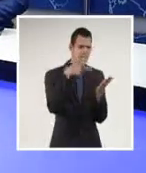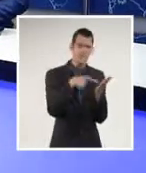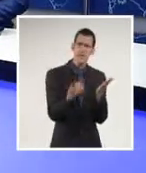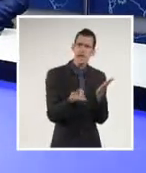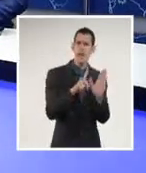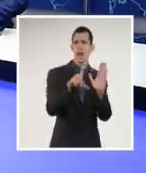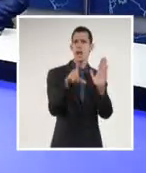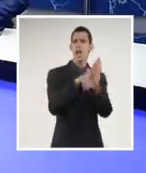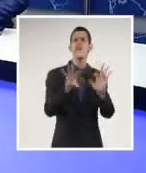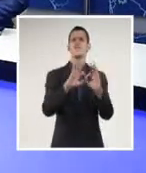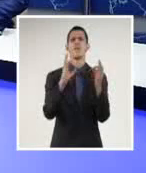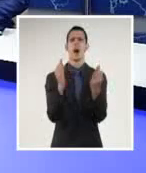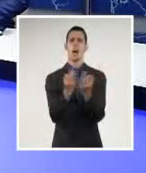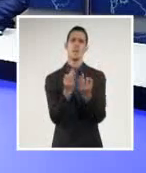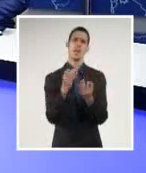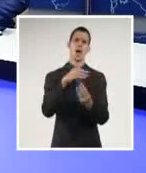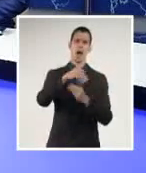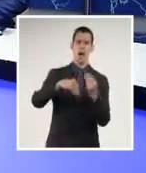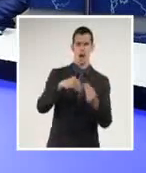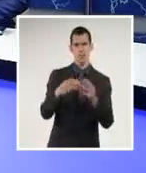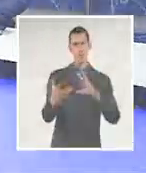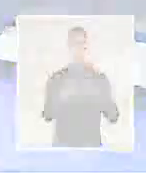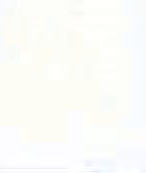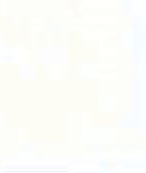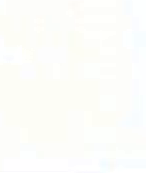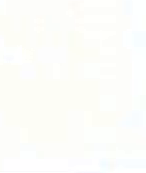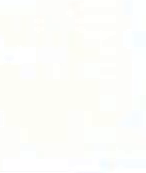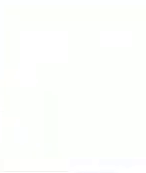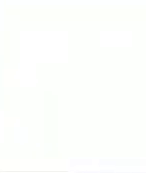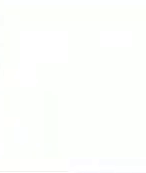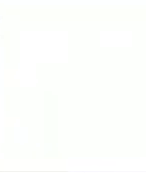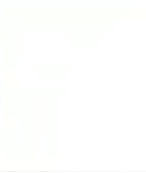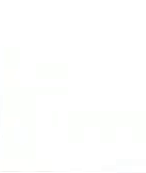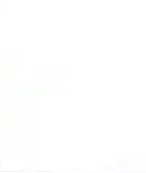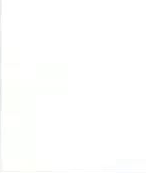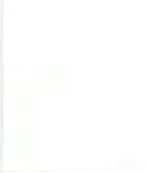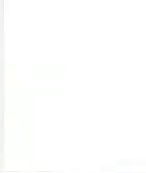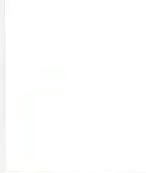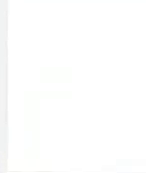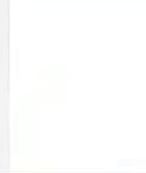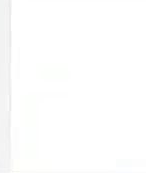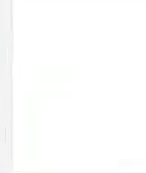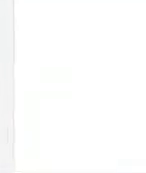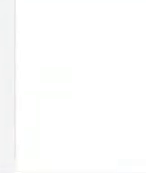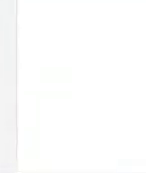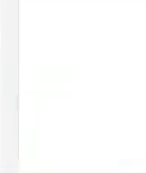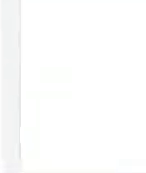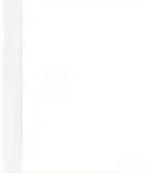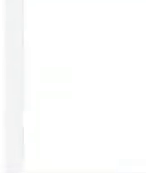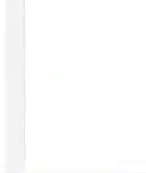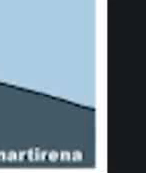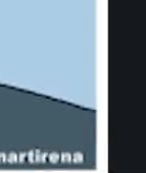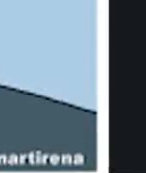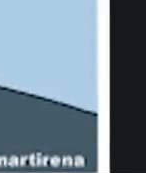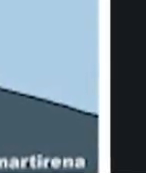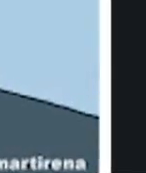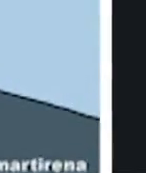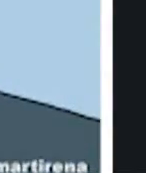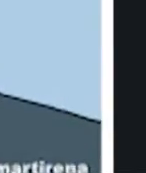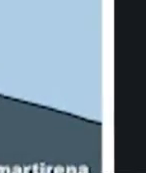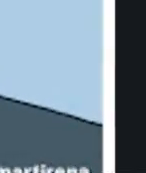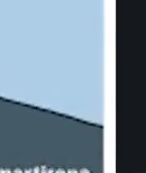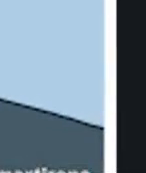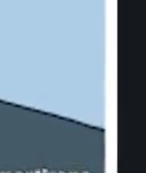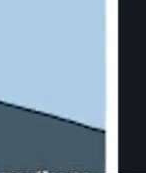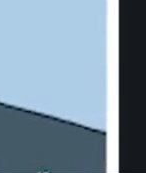de consulta popular que iniciará el próximo 1 de febrero. Las reuniones de consulta del nuevo código garantizarán